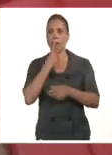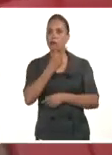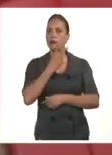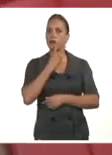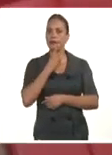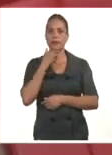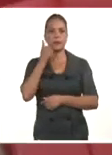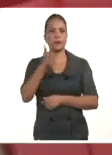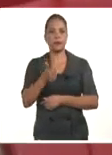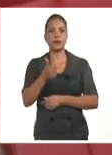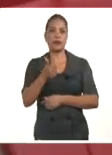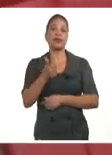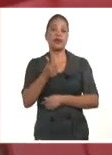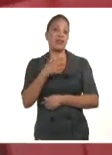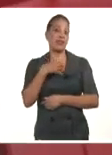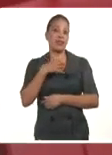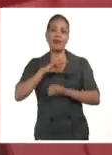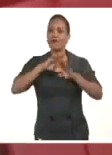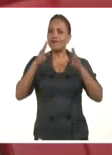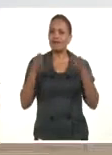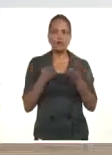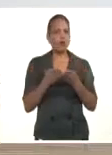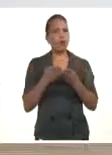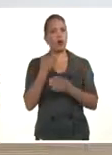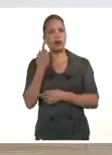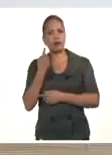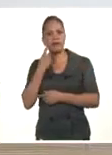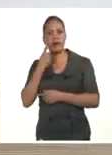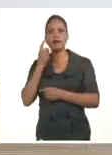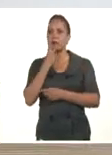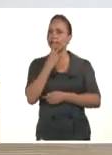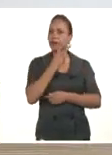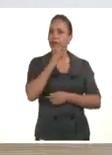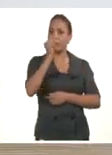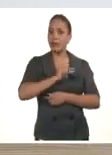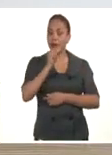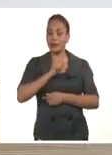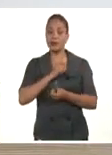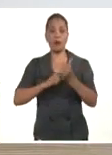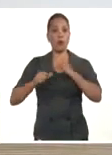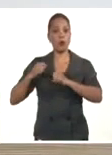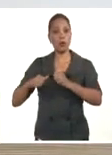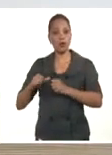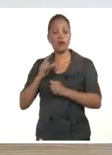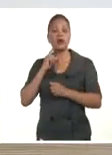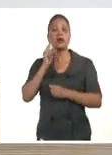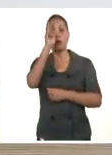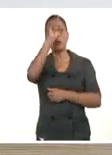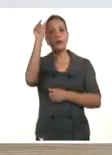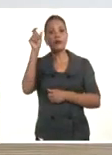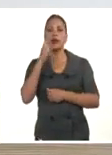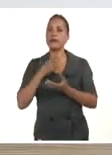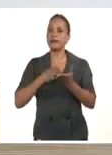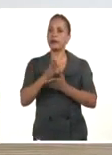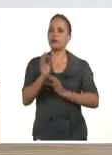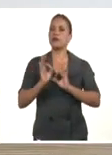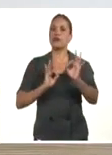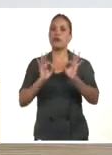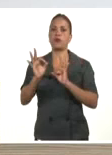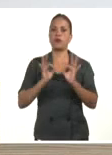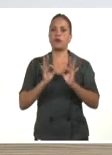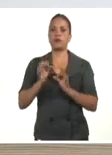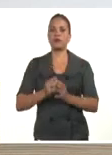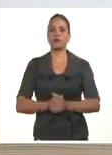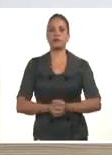Se cuenta con todos los recursos necesarios en nuestras instituciones para la atención a los